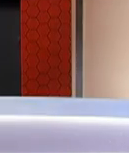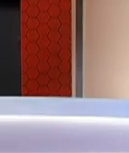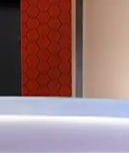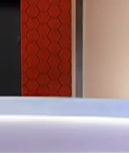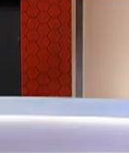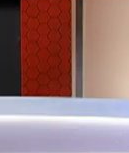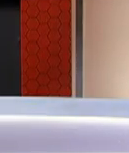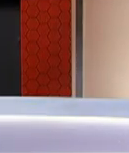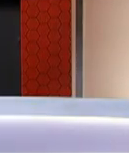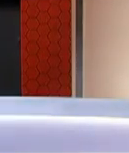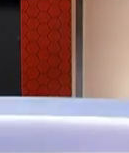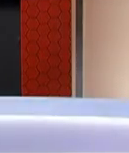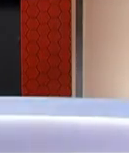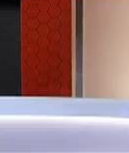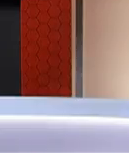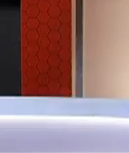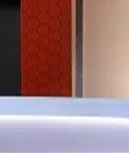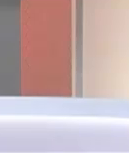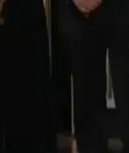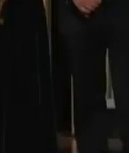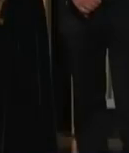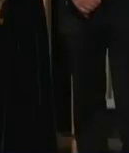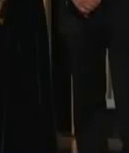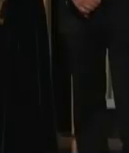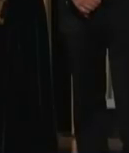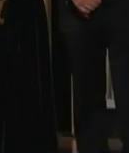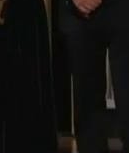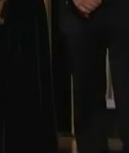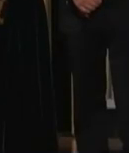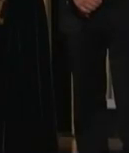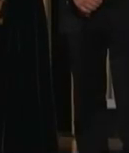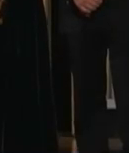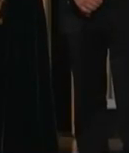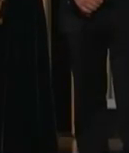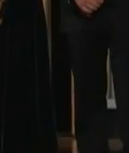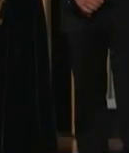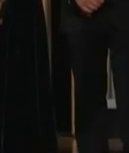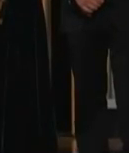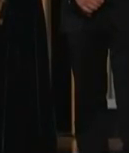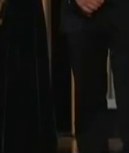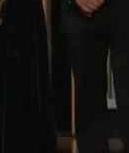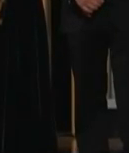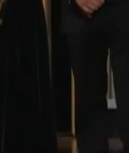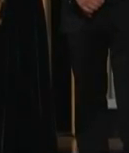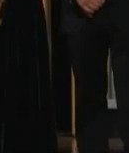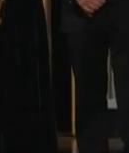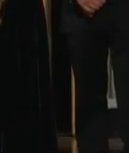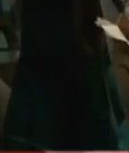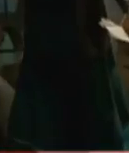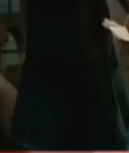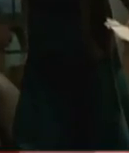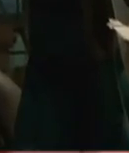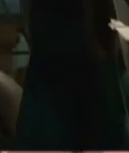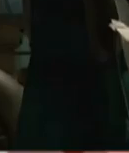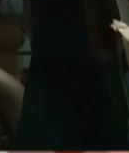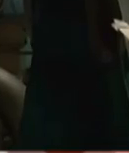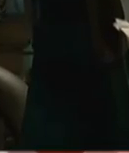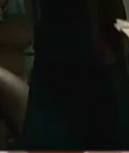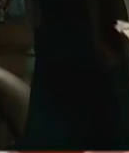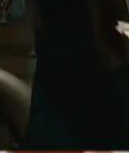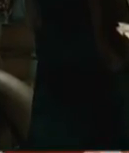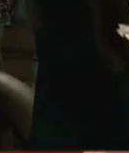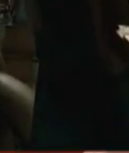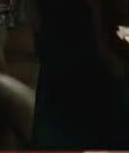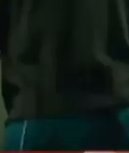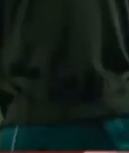cinta La Forma del Agua. La Asociación de Prensa Extranjera de Hollywood reconoció al jalisciense Guillermo del Toro como